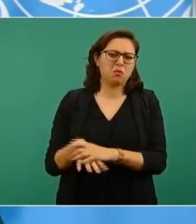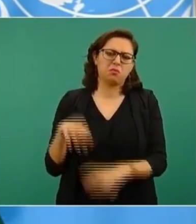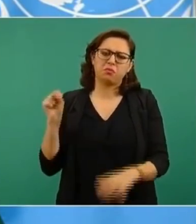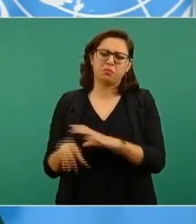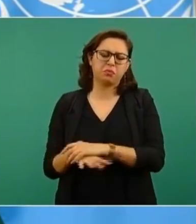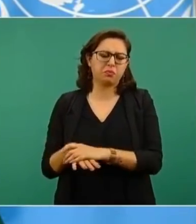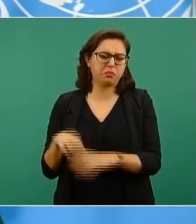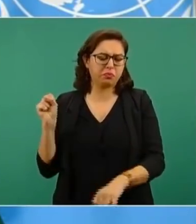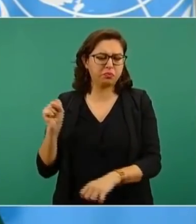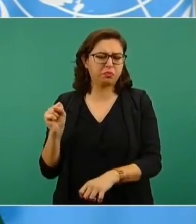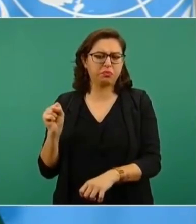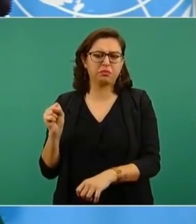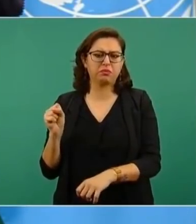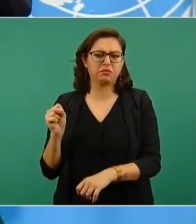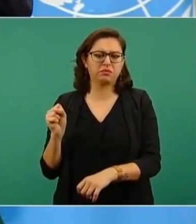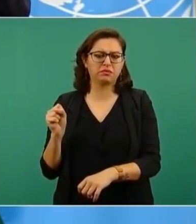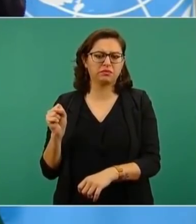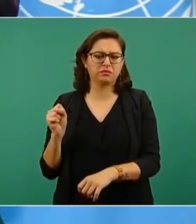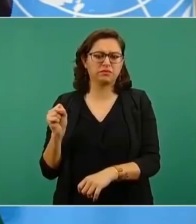de la